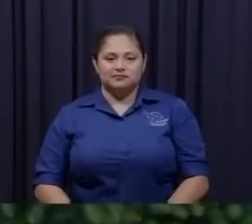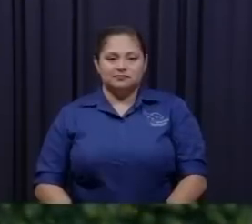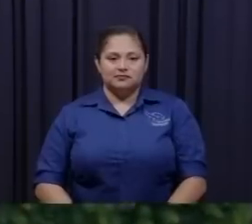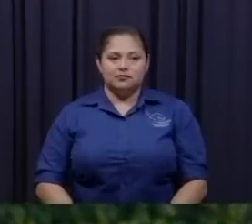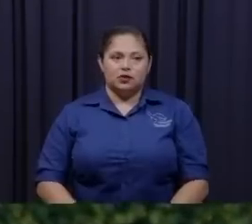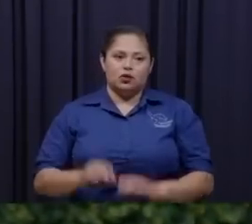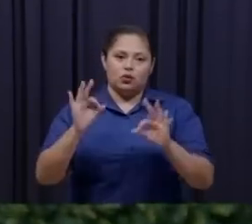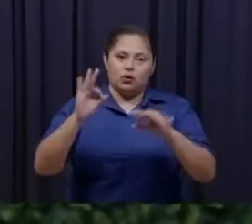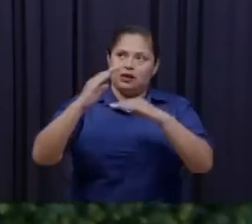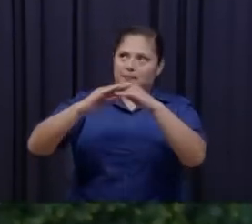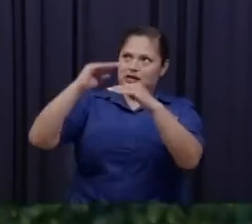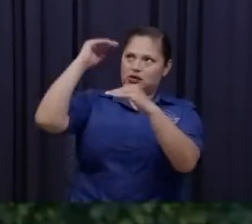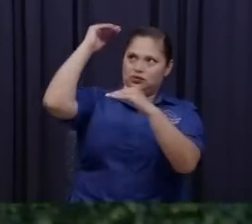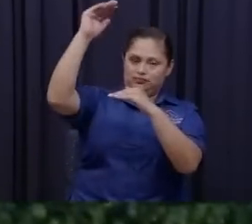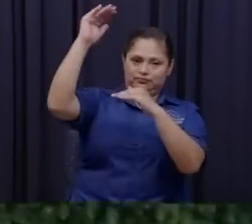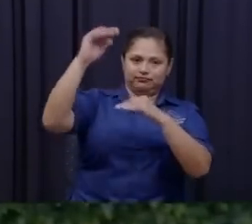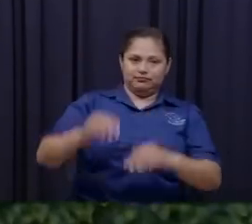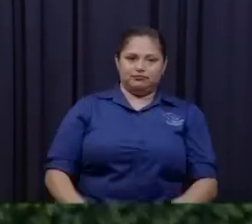o al mayor.